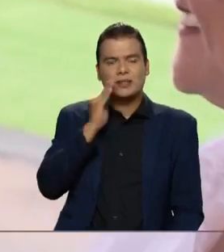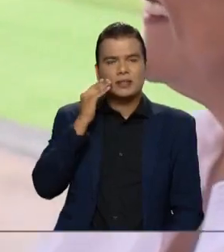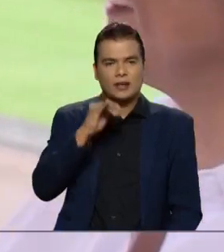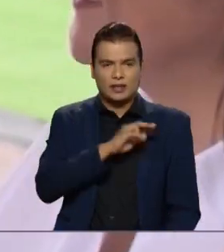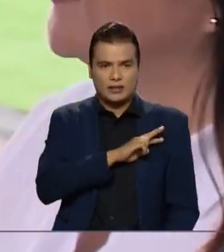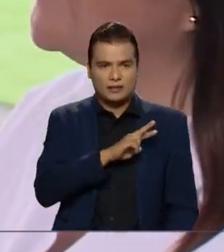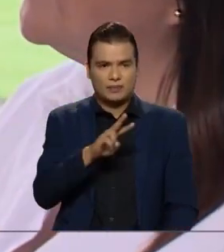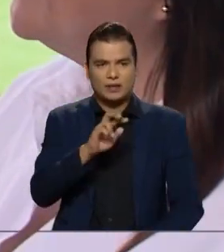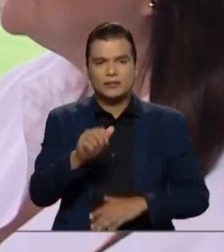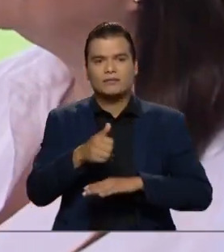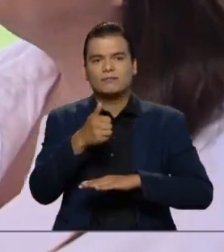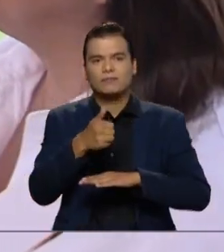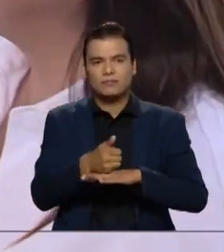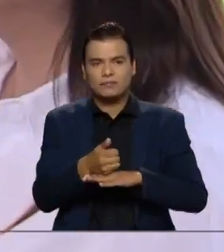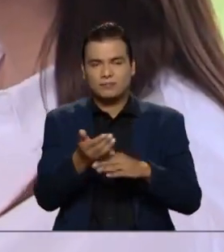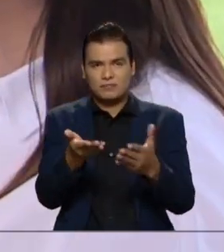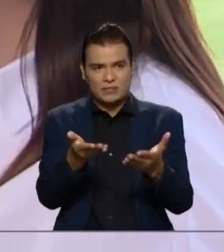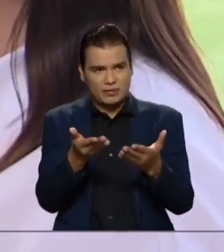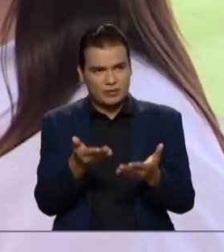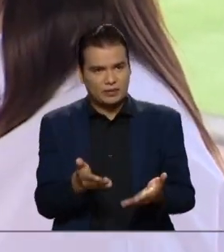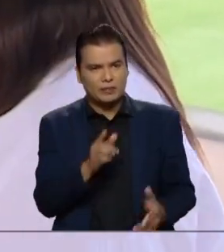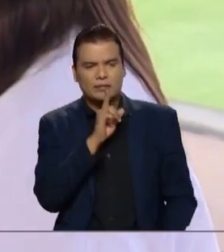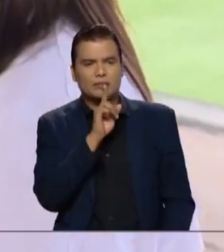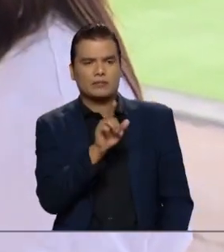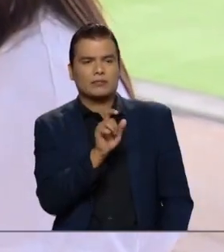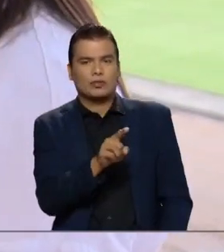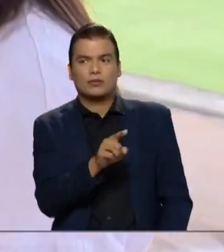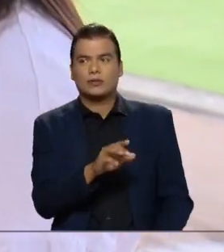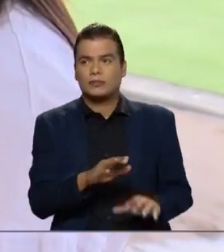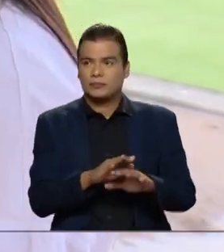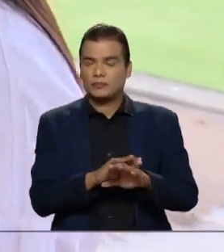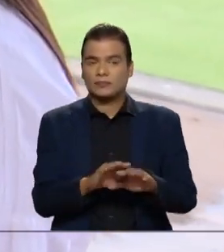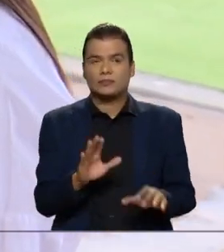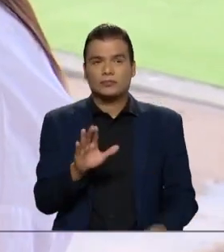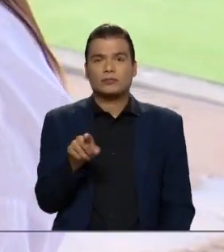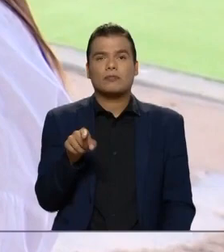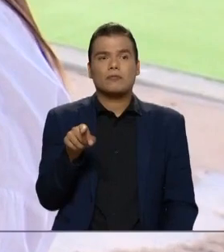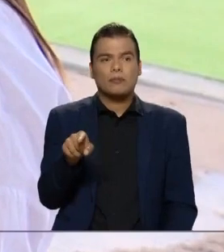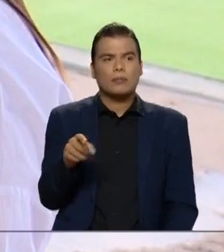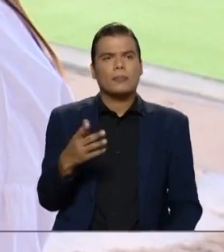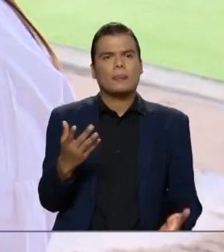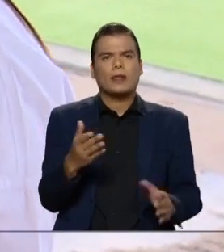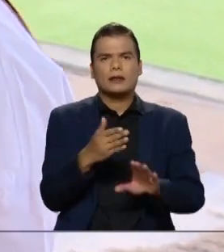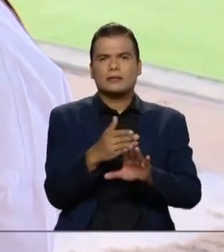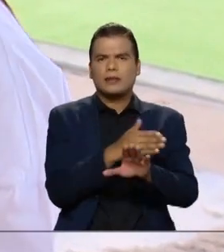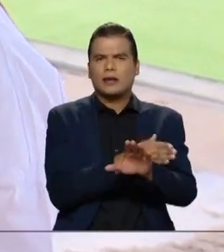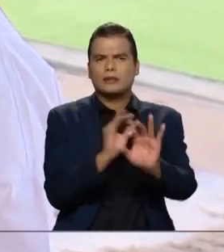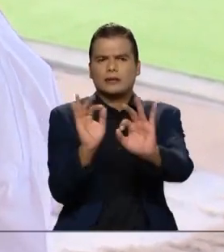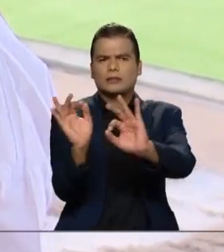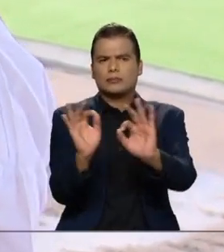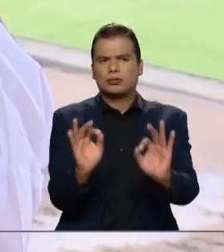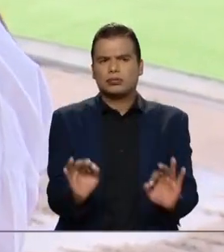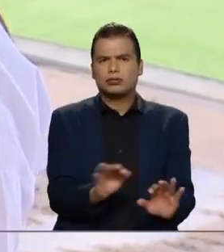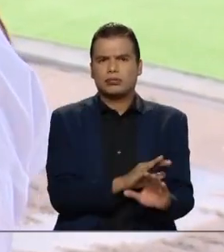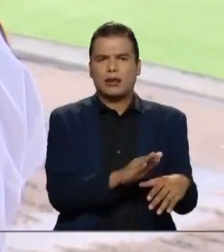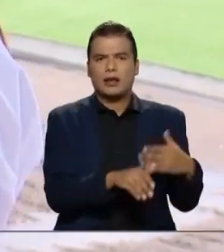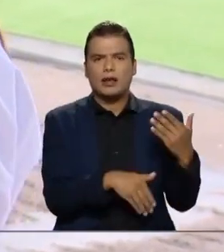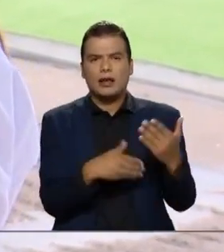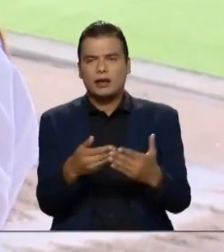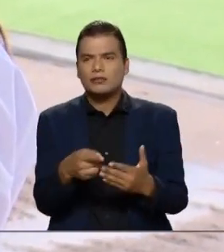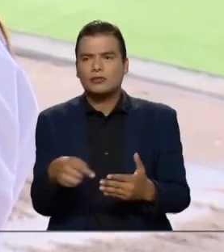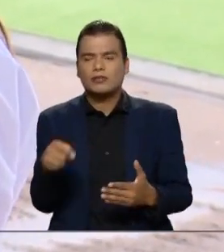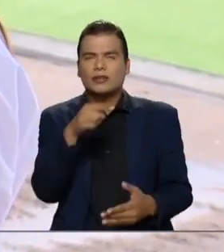Dorado. Gerente, bienvenida a Telepacífico Noticias y bueno, primero, después de largas semanas, de meses atrás que inició este torneo, ¿qué balance les